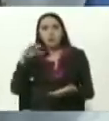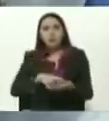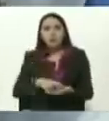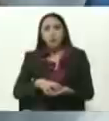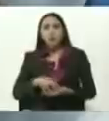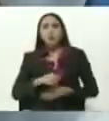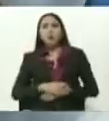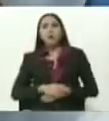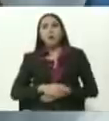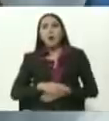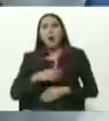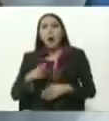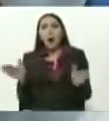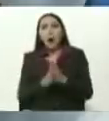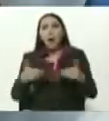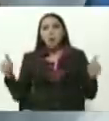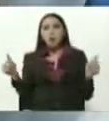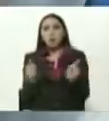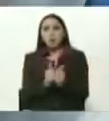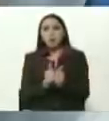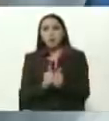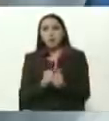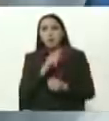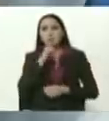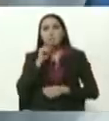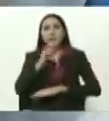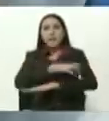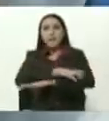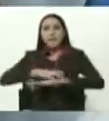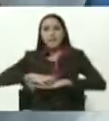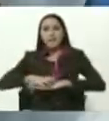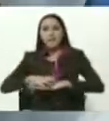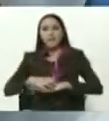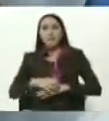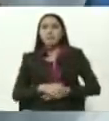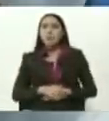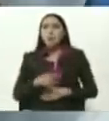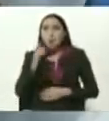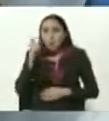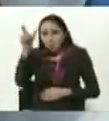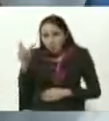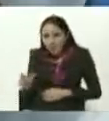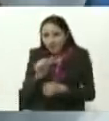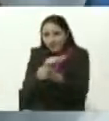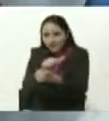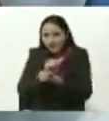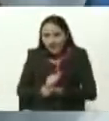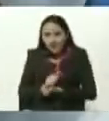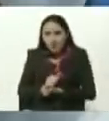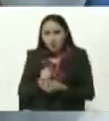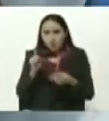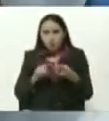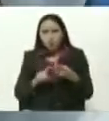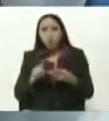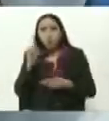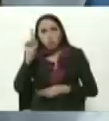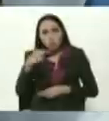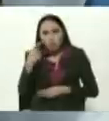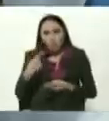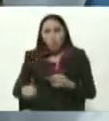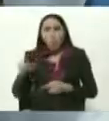El Tigre, estado de Anzoátegui, Andrés Baena. Fue detenido el criminal Javier Rojas